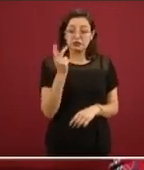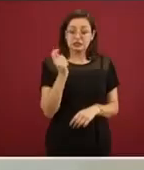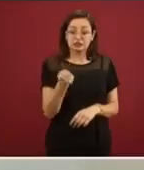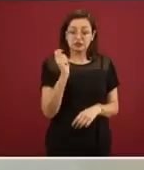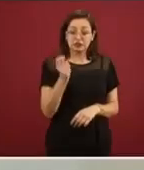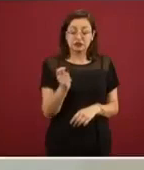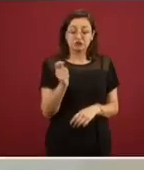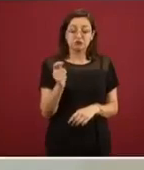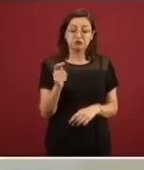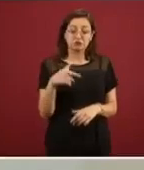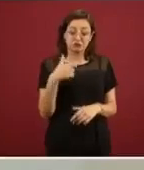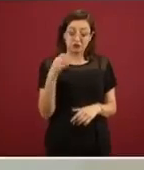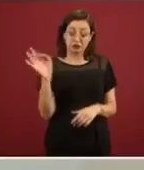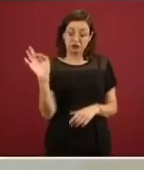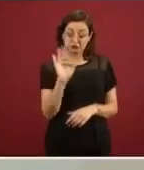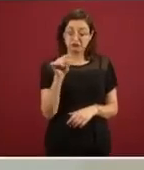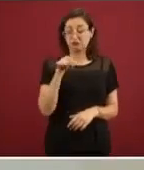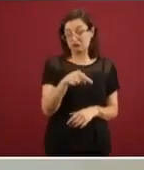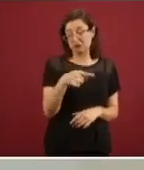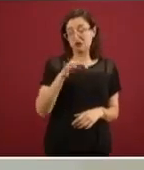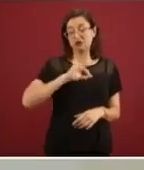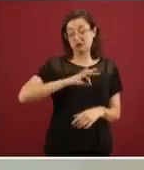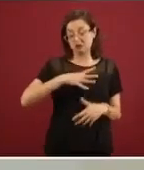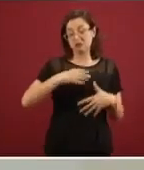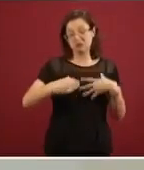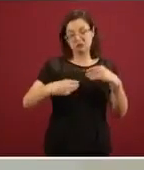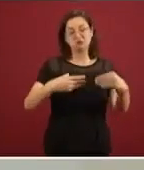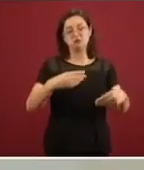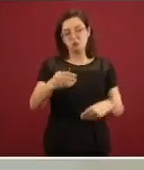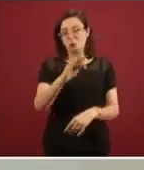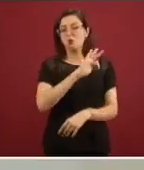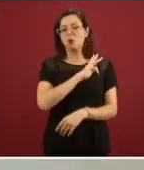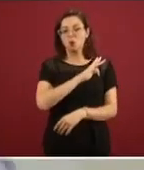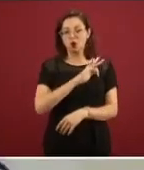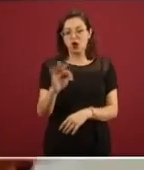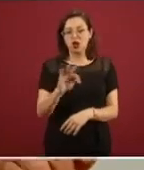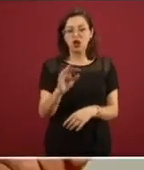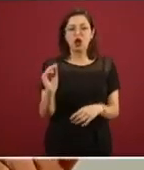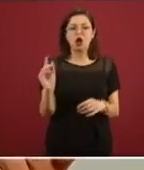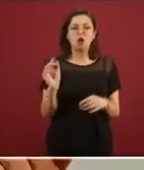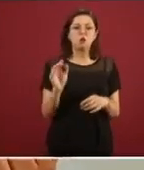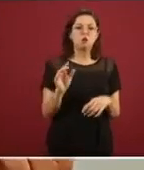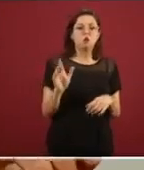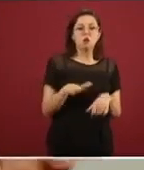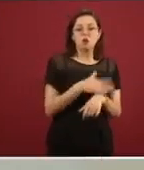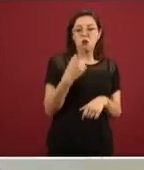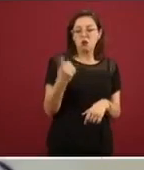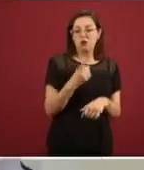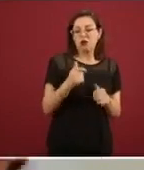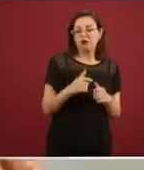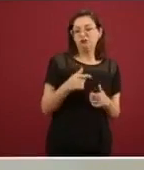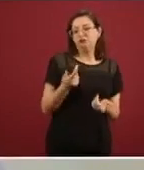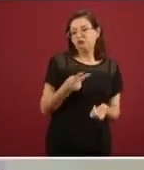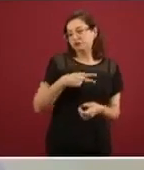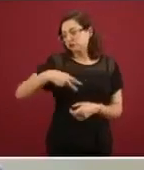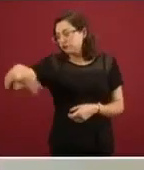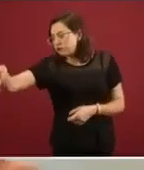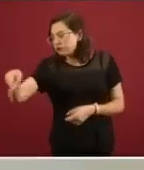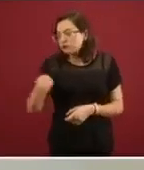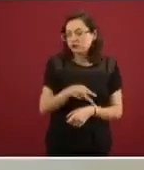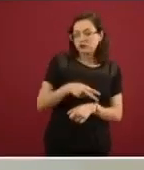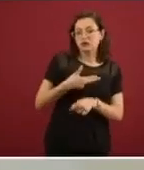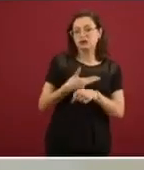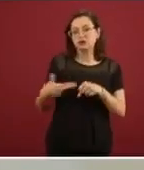adelante alguno de ellos puedan tener también casos confirmados, ya sea porque las personas se movilizan a municipios grandes a hacer trámites, a